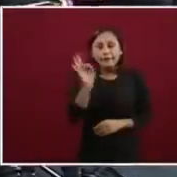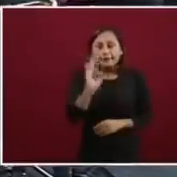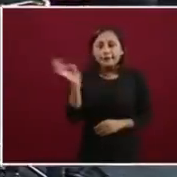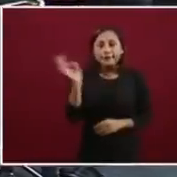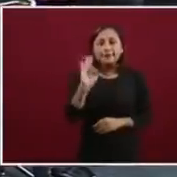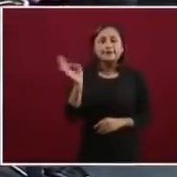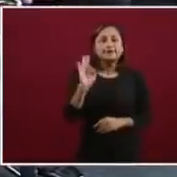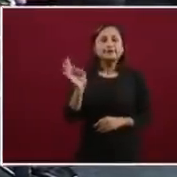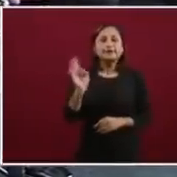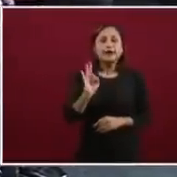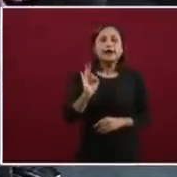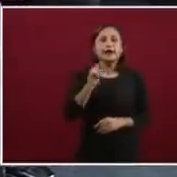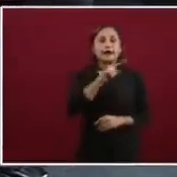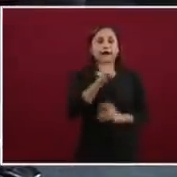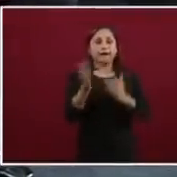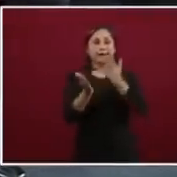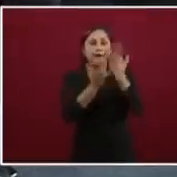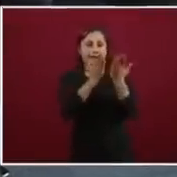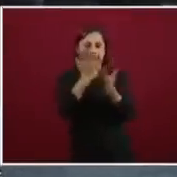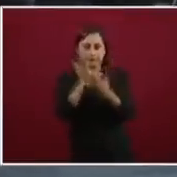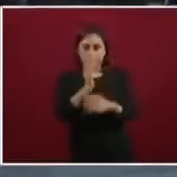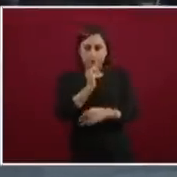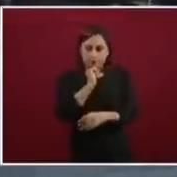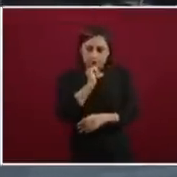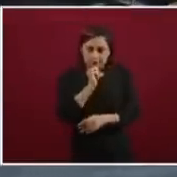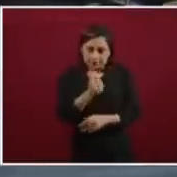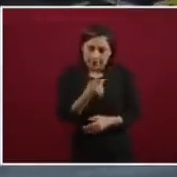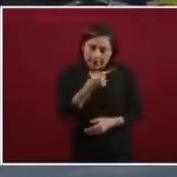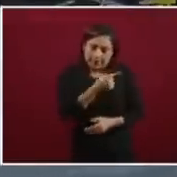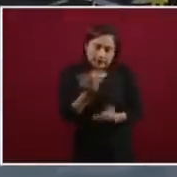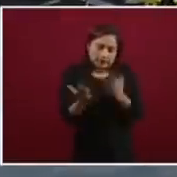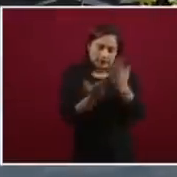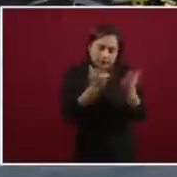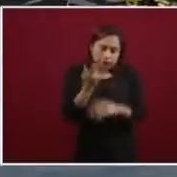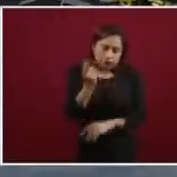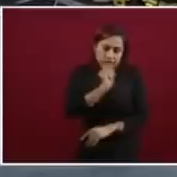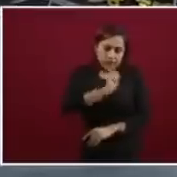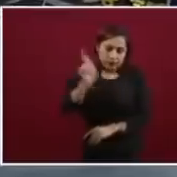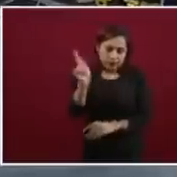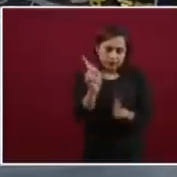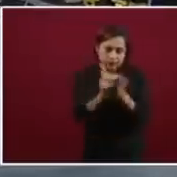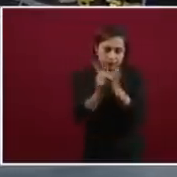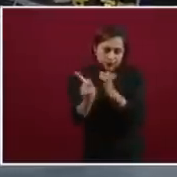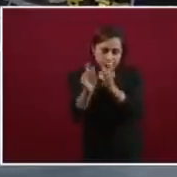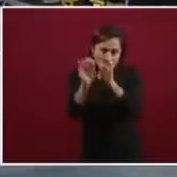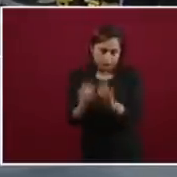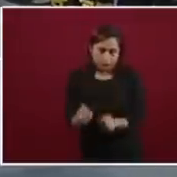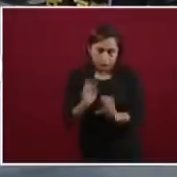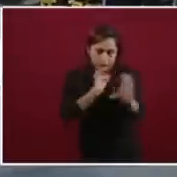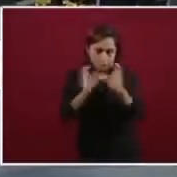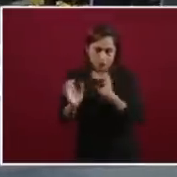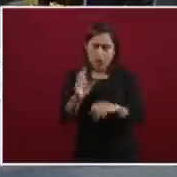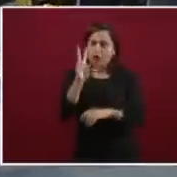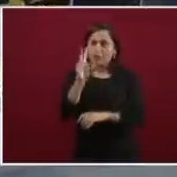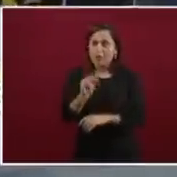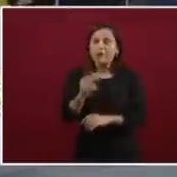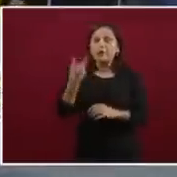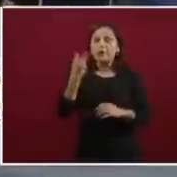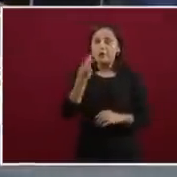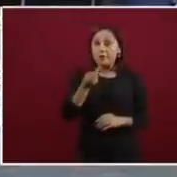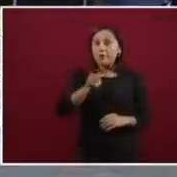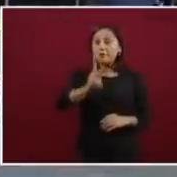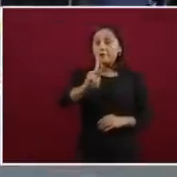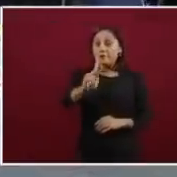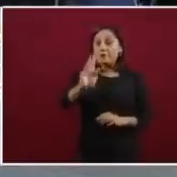la profesión si la profesión pero pues este si nos vamos a esa